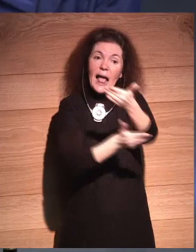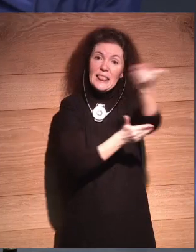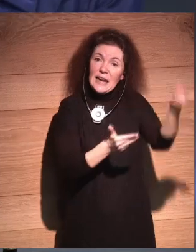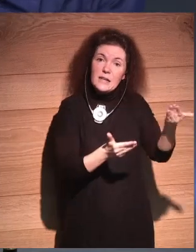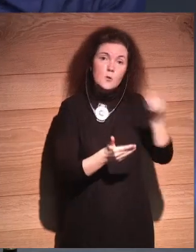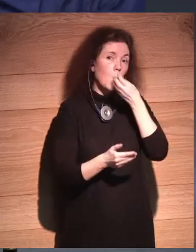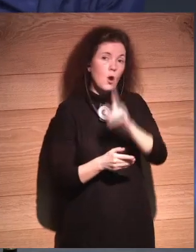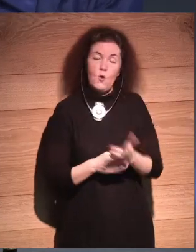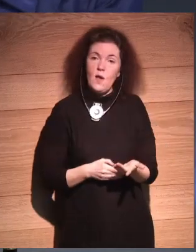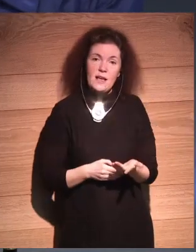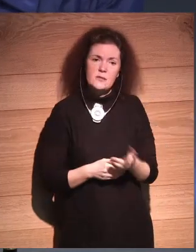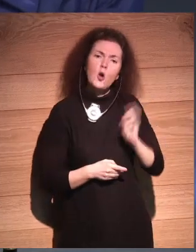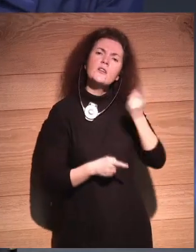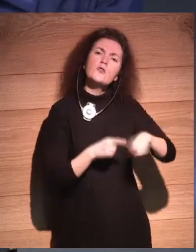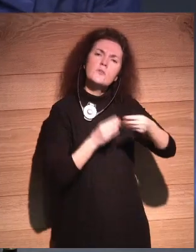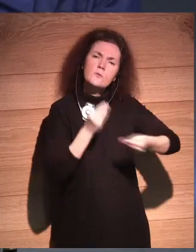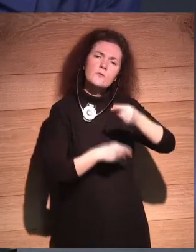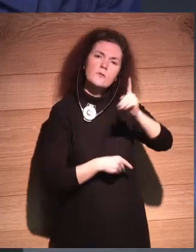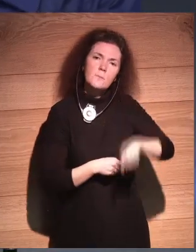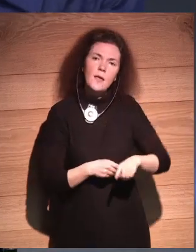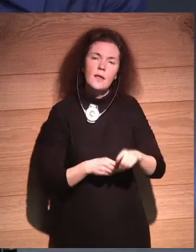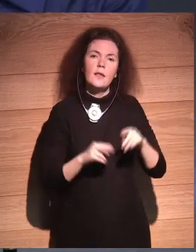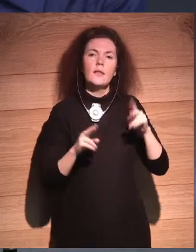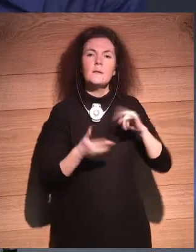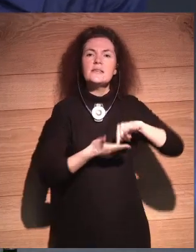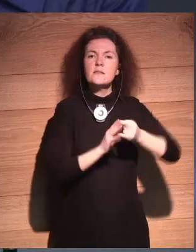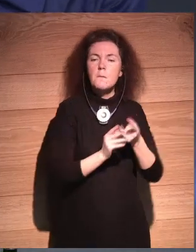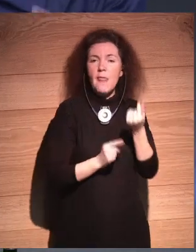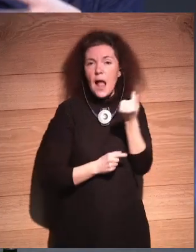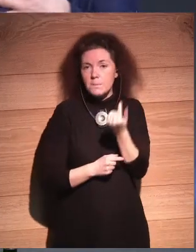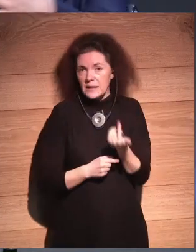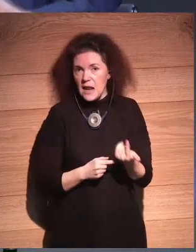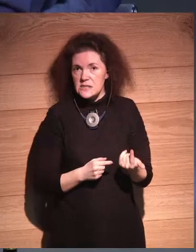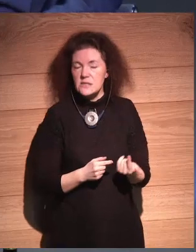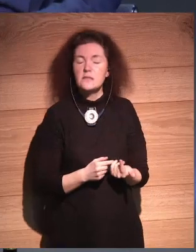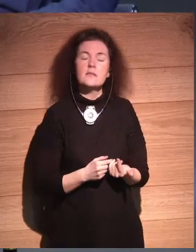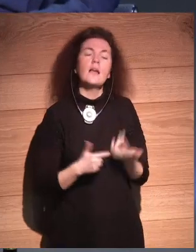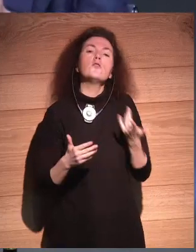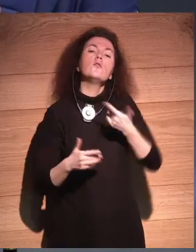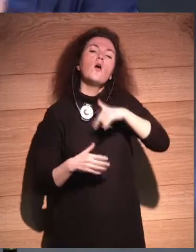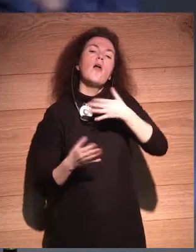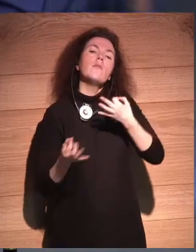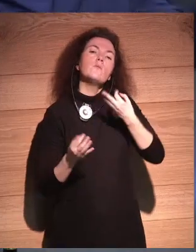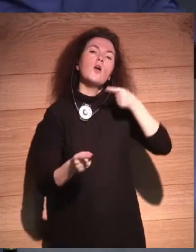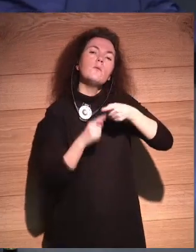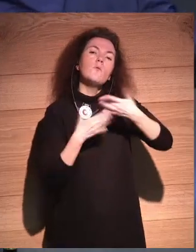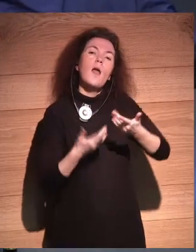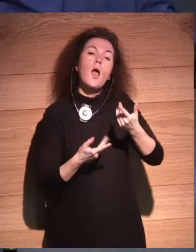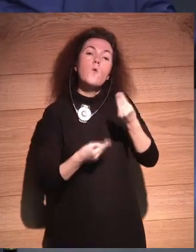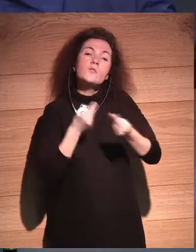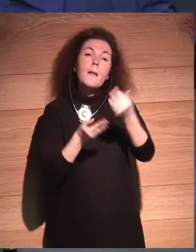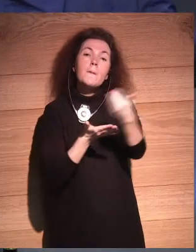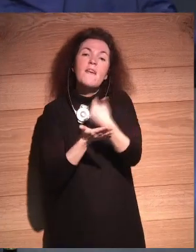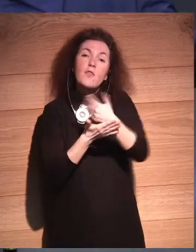no. También hemos hecho otras cosas dentro del sistema capitalista. Entonces lo que tenemos que hacer es utilizar el beneficio